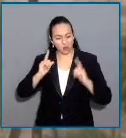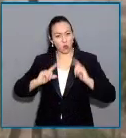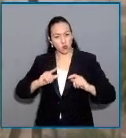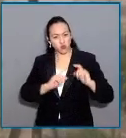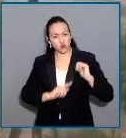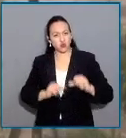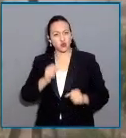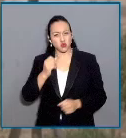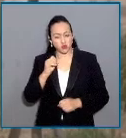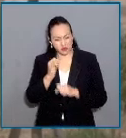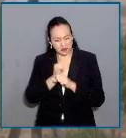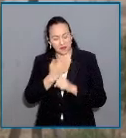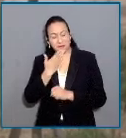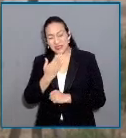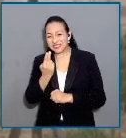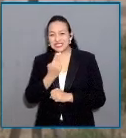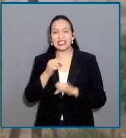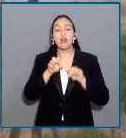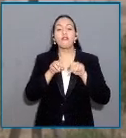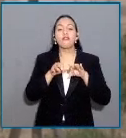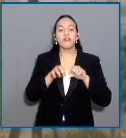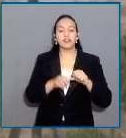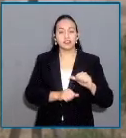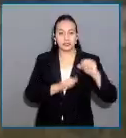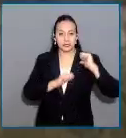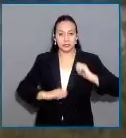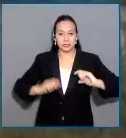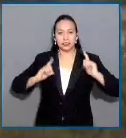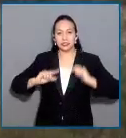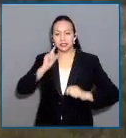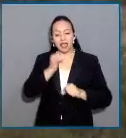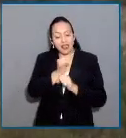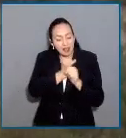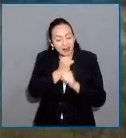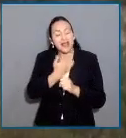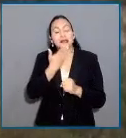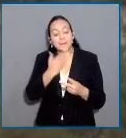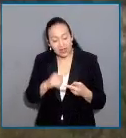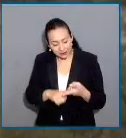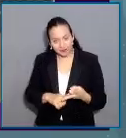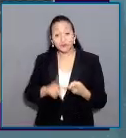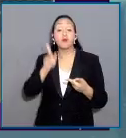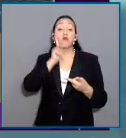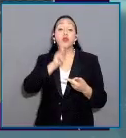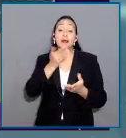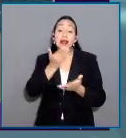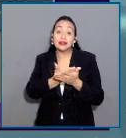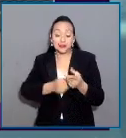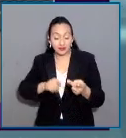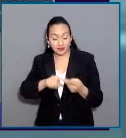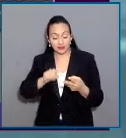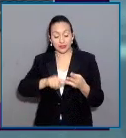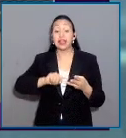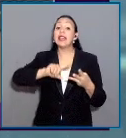bien investigados y a través de un debate logren justificar la prisión preventiva. Cuando,